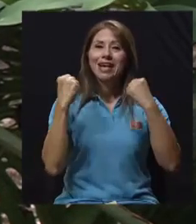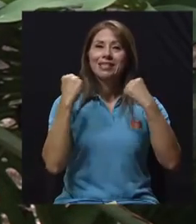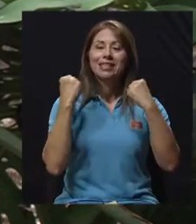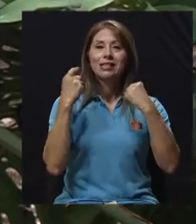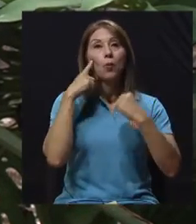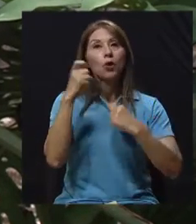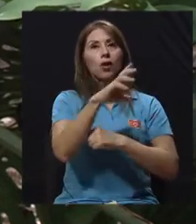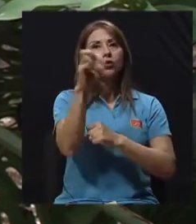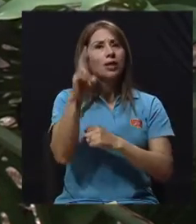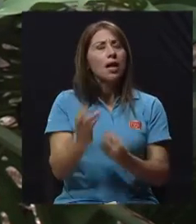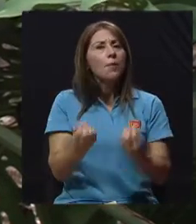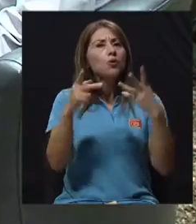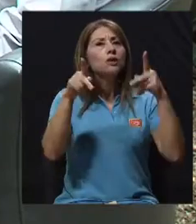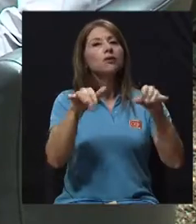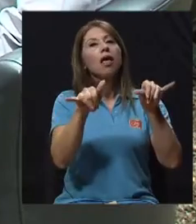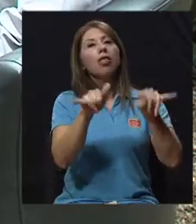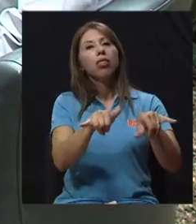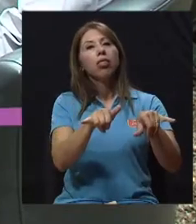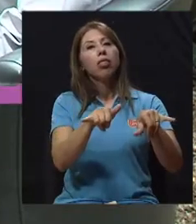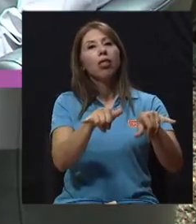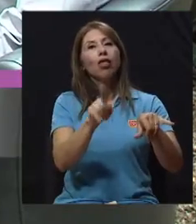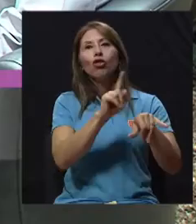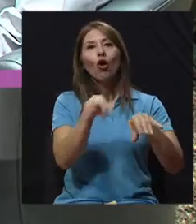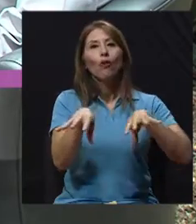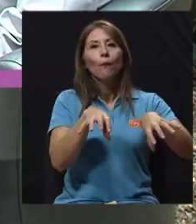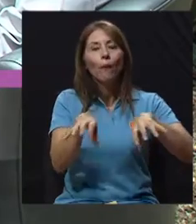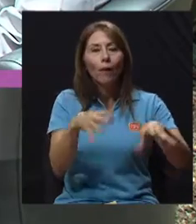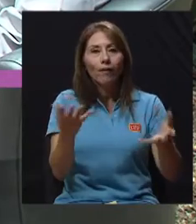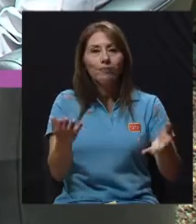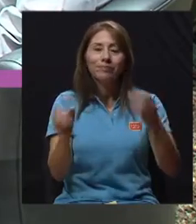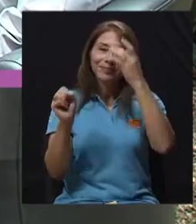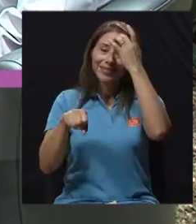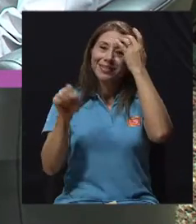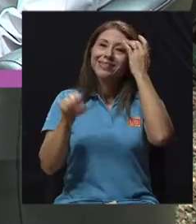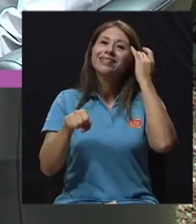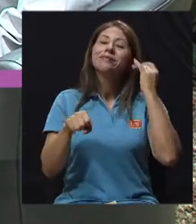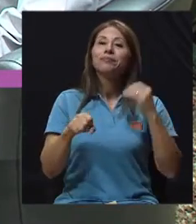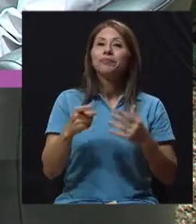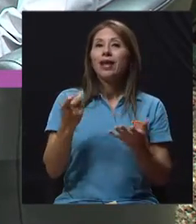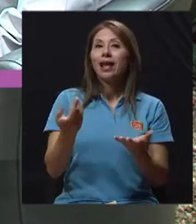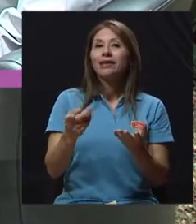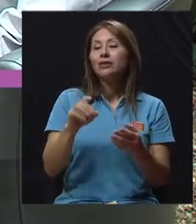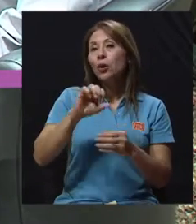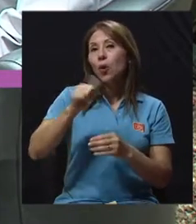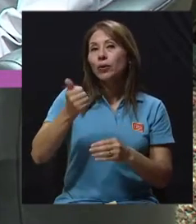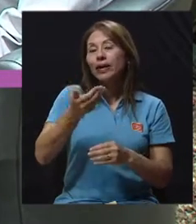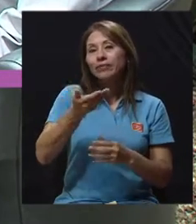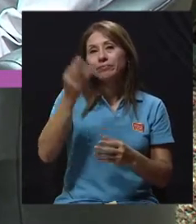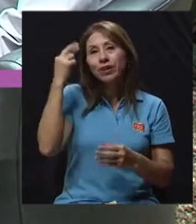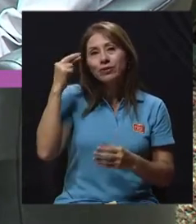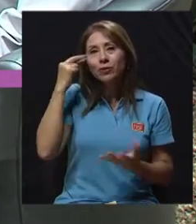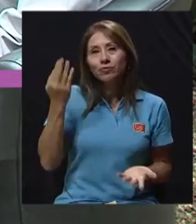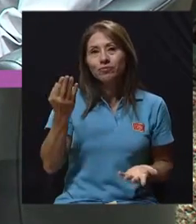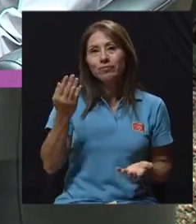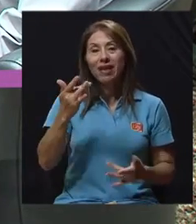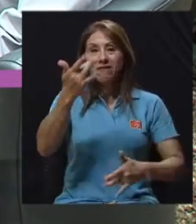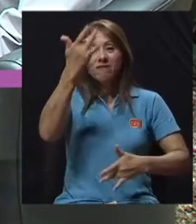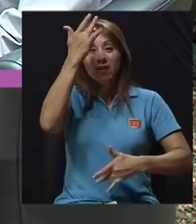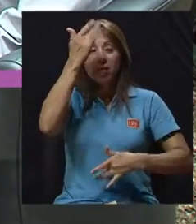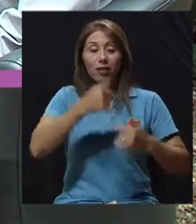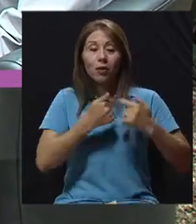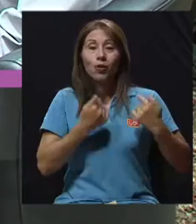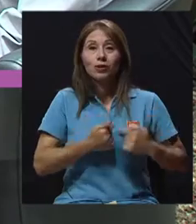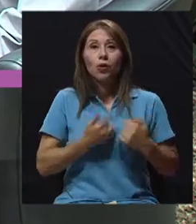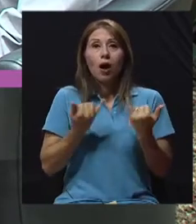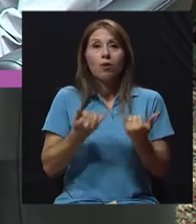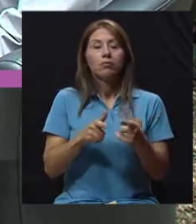el sedentarismo que hay tanto en nuestro país. Sí, claro. Ese es otro de los factores, ¿verdad? Que como le decía antes, la enfermedad cardiovascular ha aumentado y